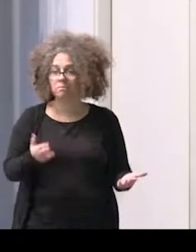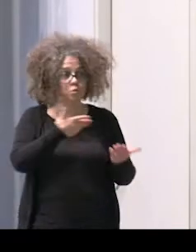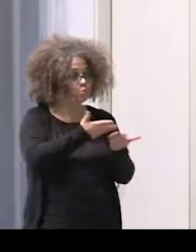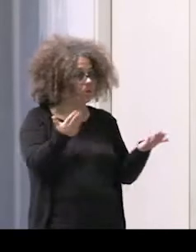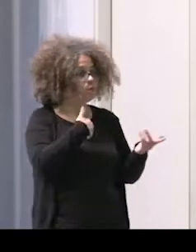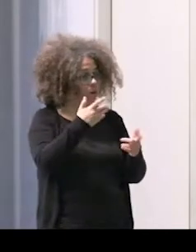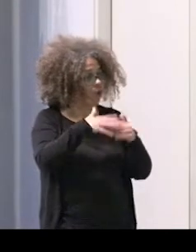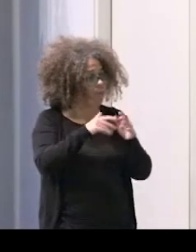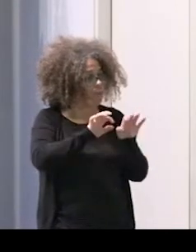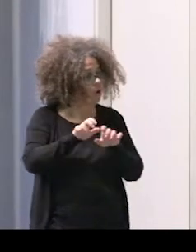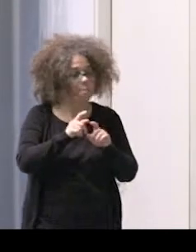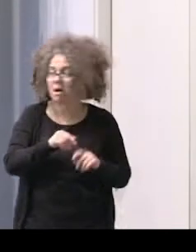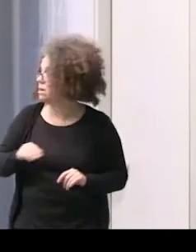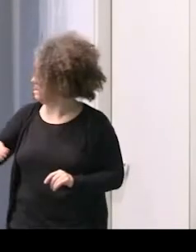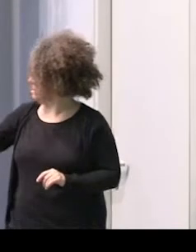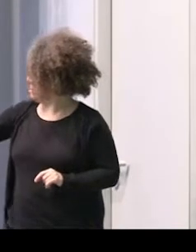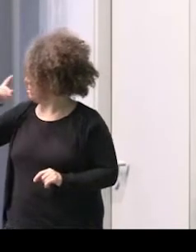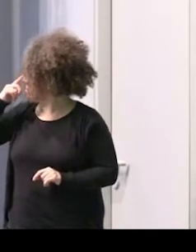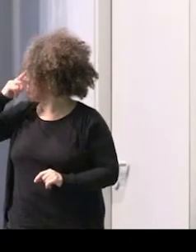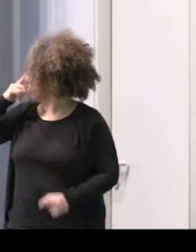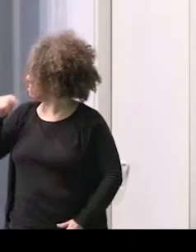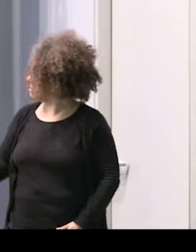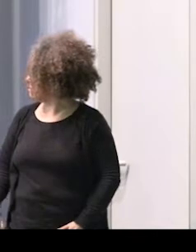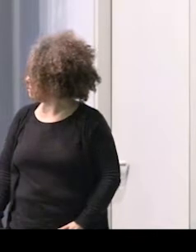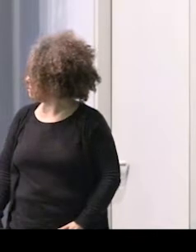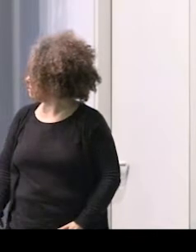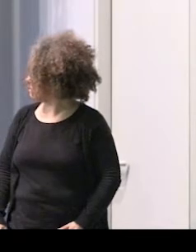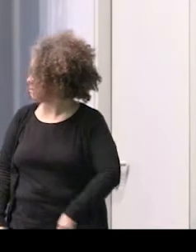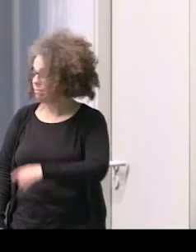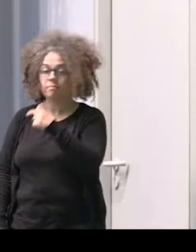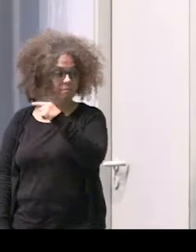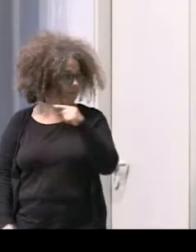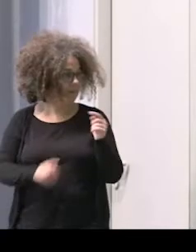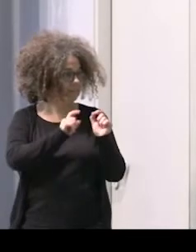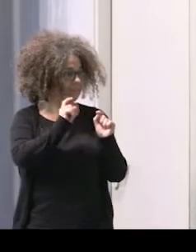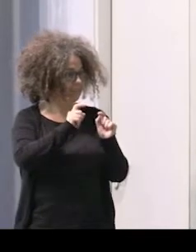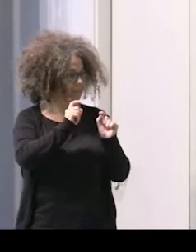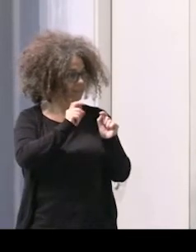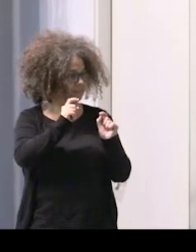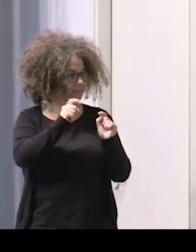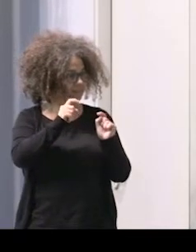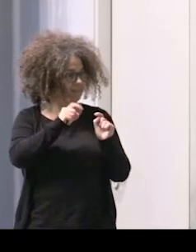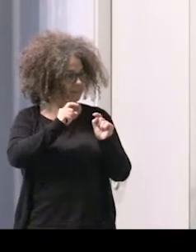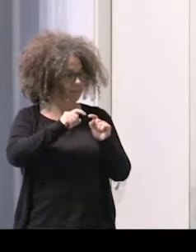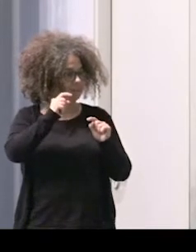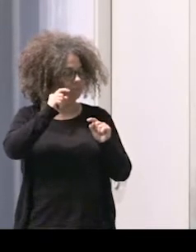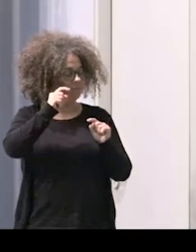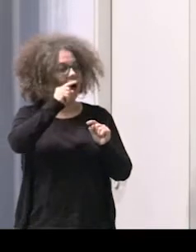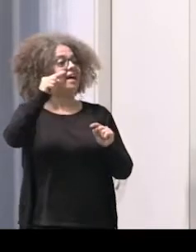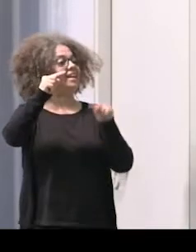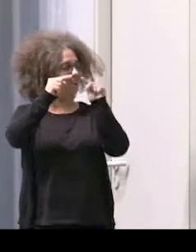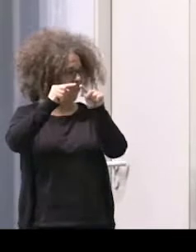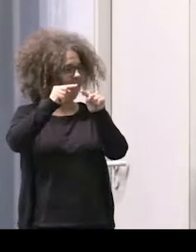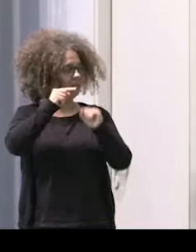lo que hace es, para cada uno de los electrodos, incrementar la cantidad de corriente eléctrica hasta que la persona empieza a oír. Dice,